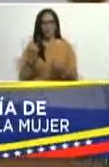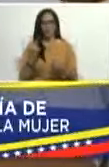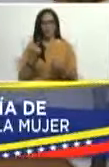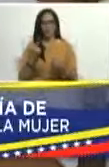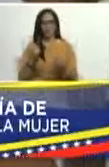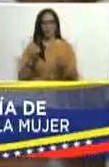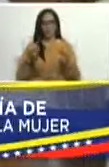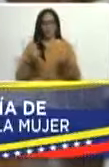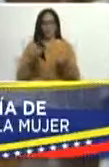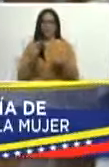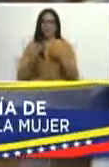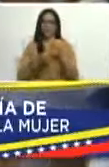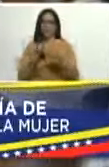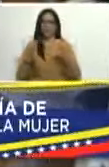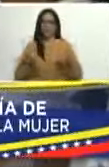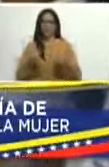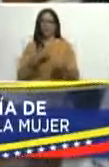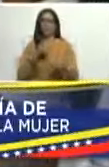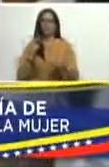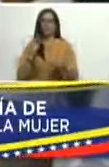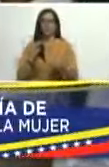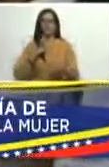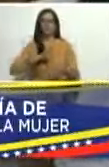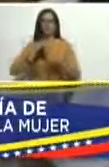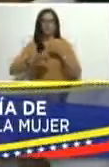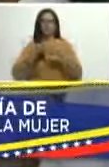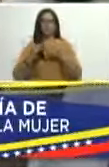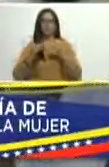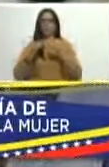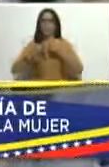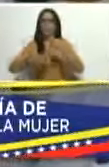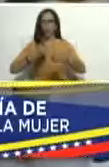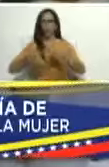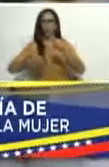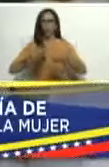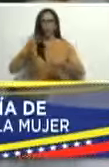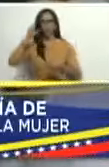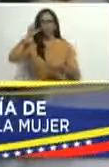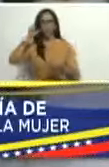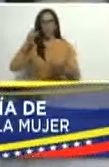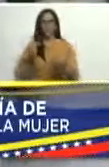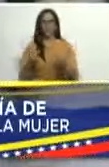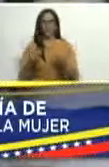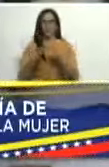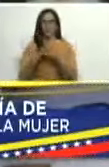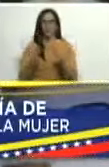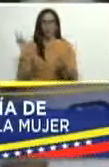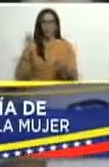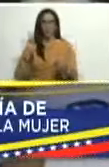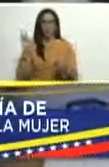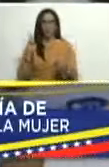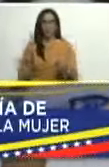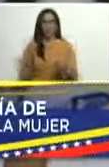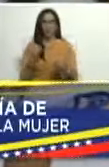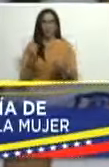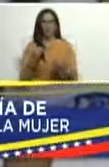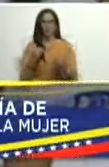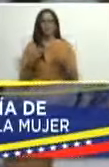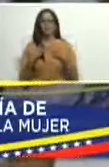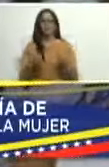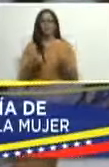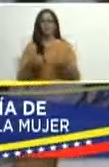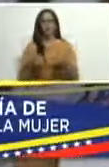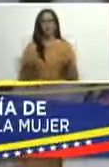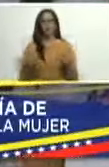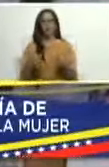hoy. También le queremos hablar de lo que estamos haciendo todos los días a lo largo y ancho del país, como es recuperar esos espacios que han